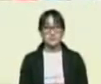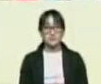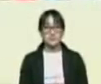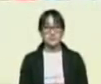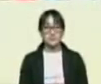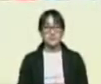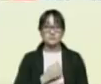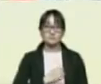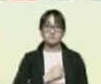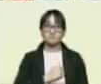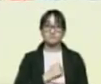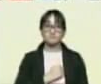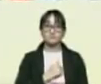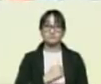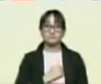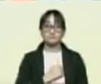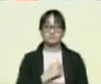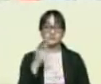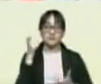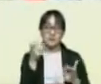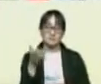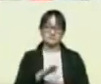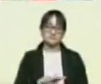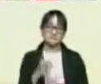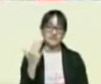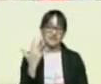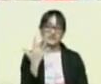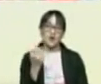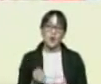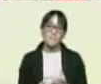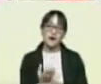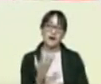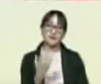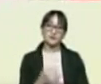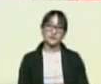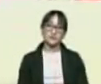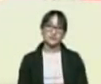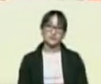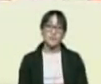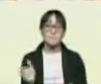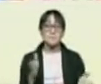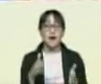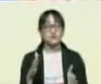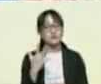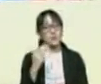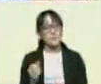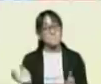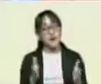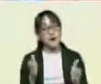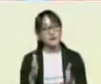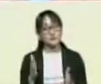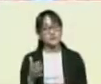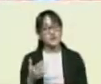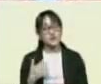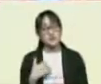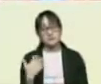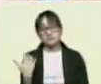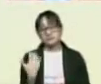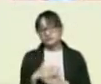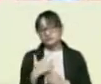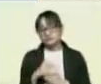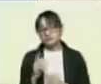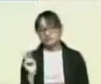Y lamentablemente el comandante se nos fue aquel 5 de marzo. Y yo me lancé a las calles